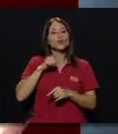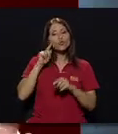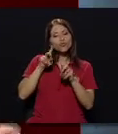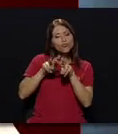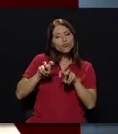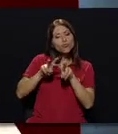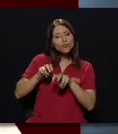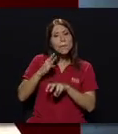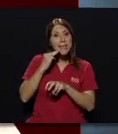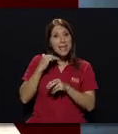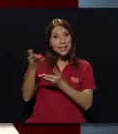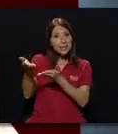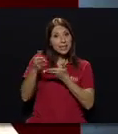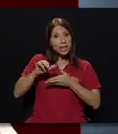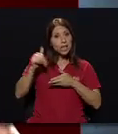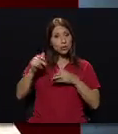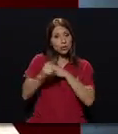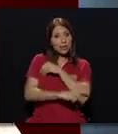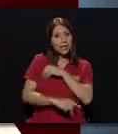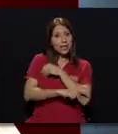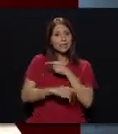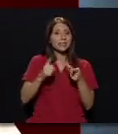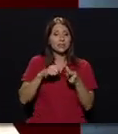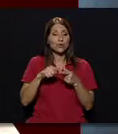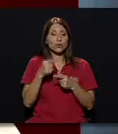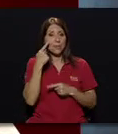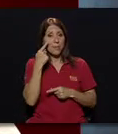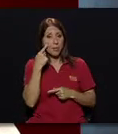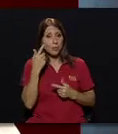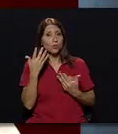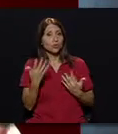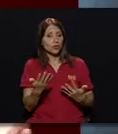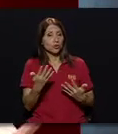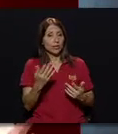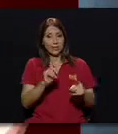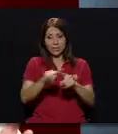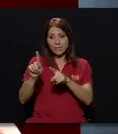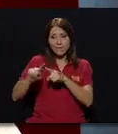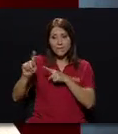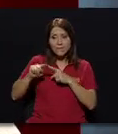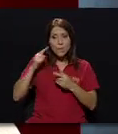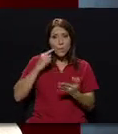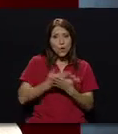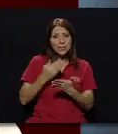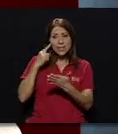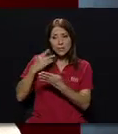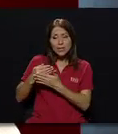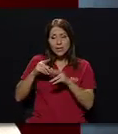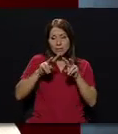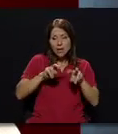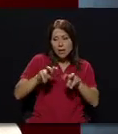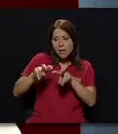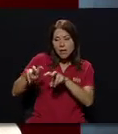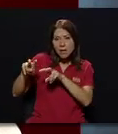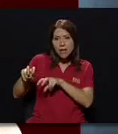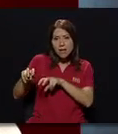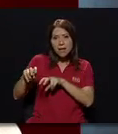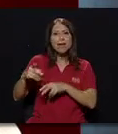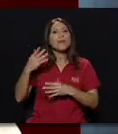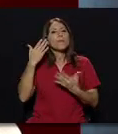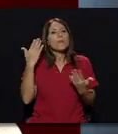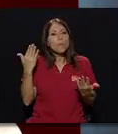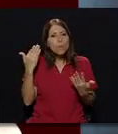para abastecer el mercado. Entonces vemos un auge, digamos, en la cantidad de muestras que son